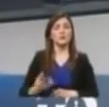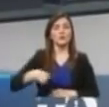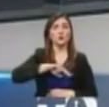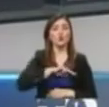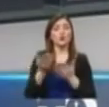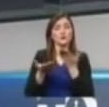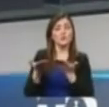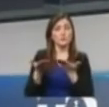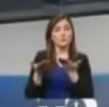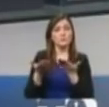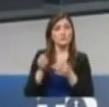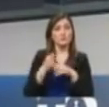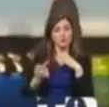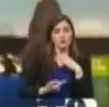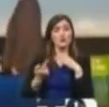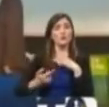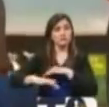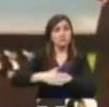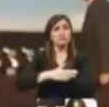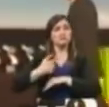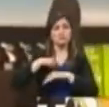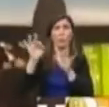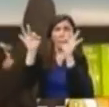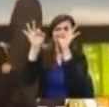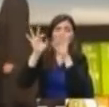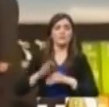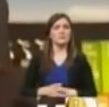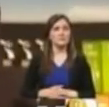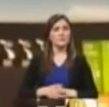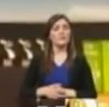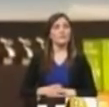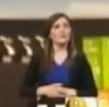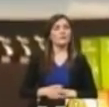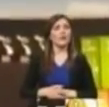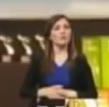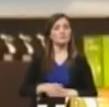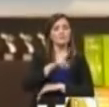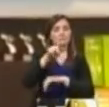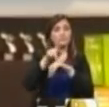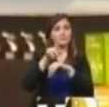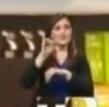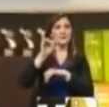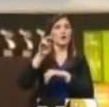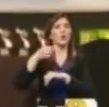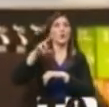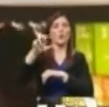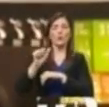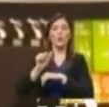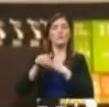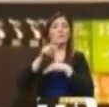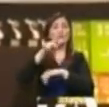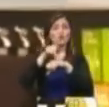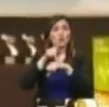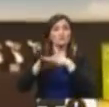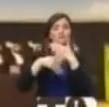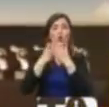como un servicio adicional generamos hidroelectricidad. IWA es la más importante red global de profesionales relacionados con la gestión del